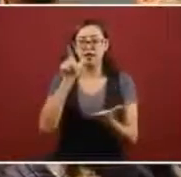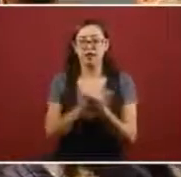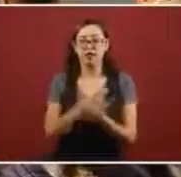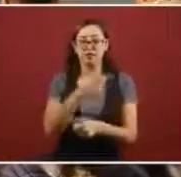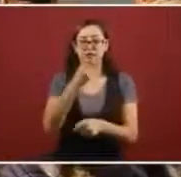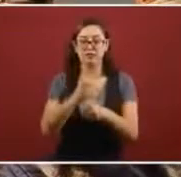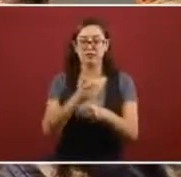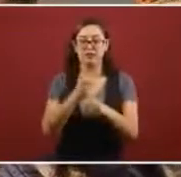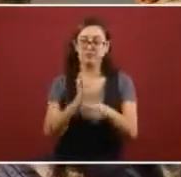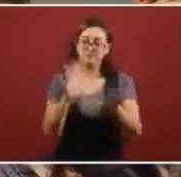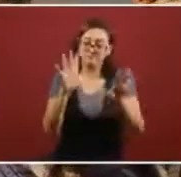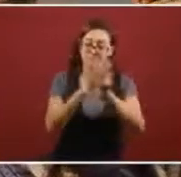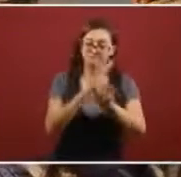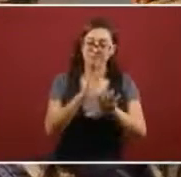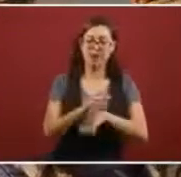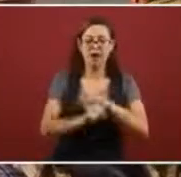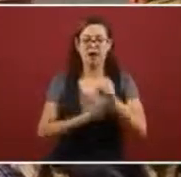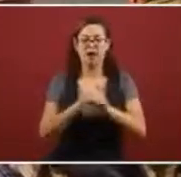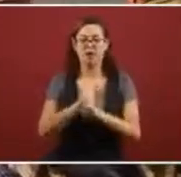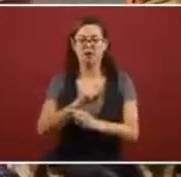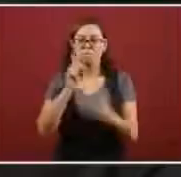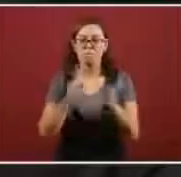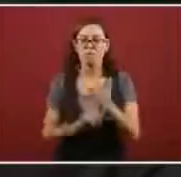la ley secundaria